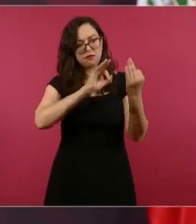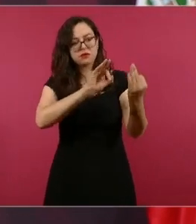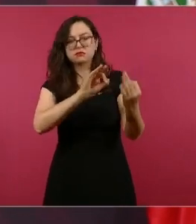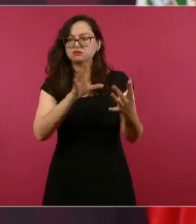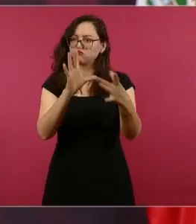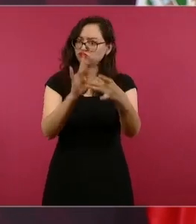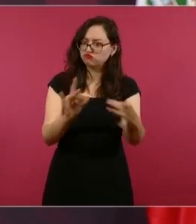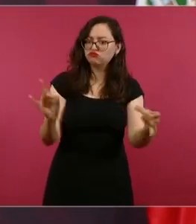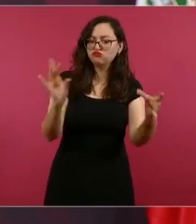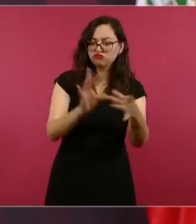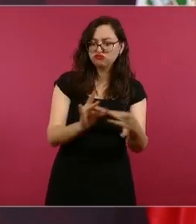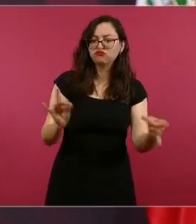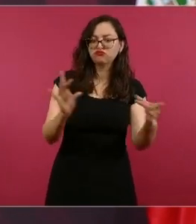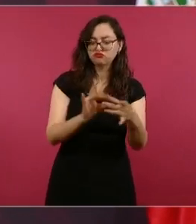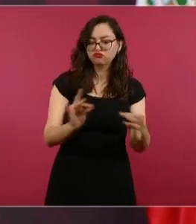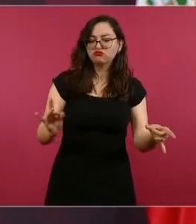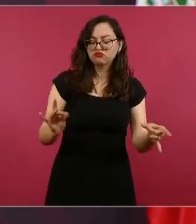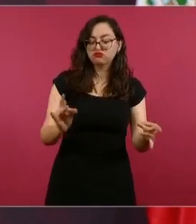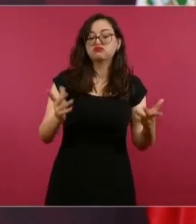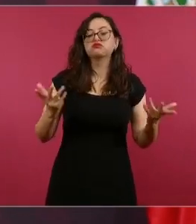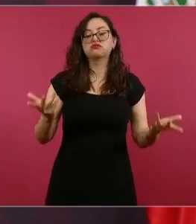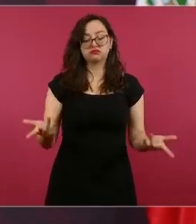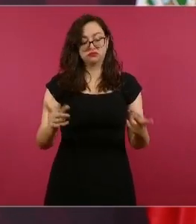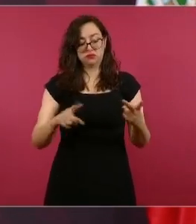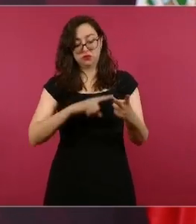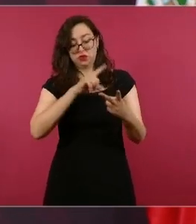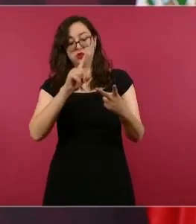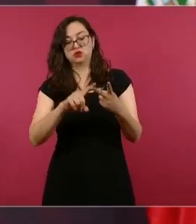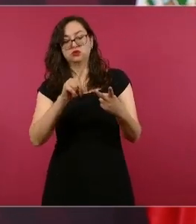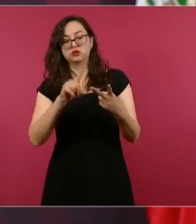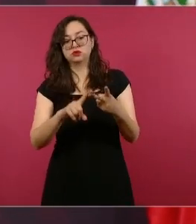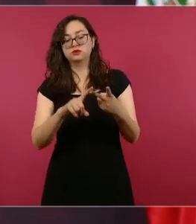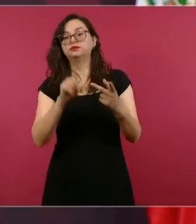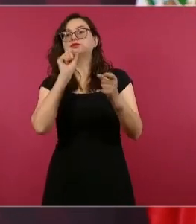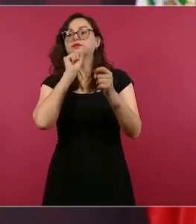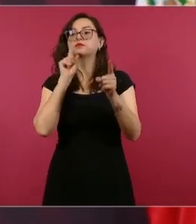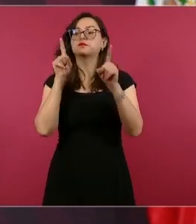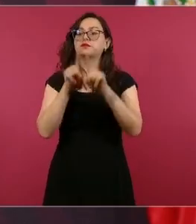también cómo vamos en